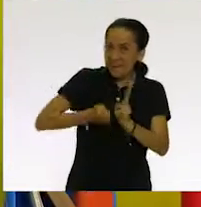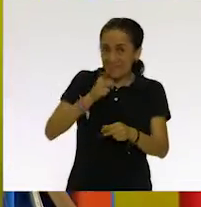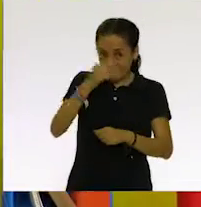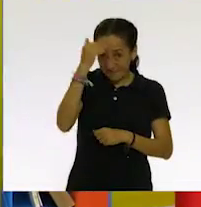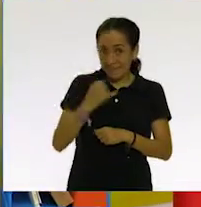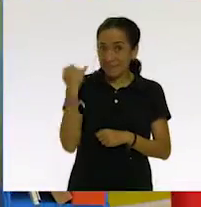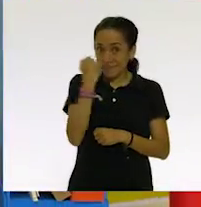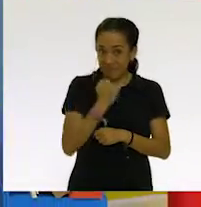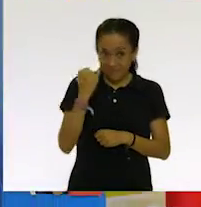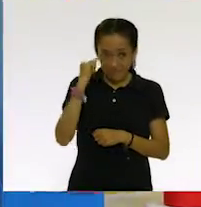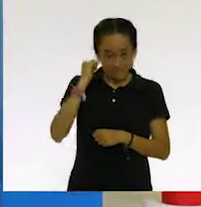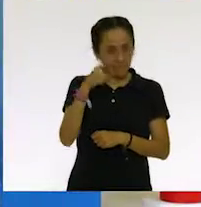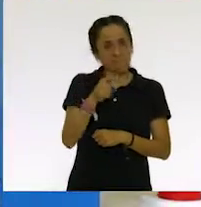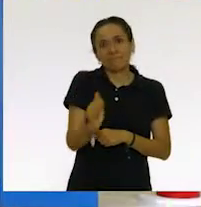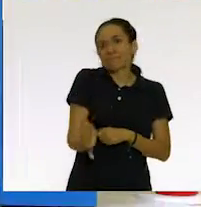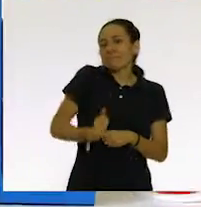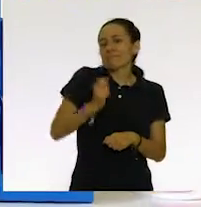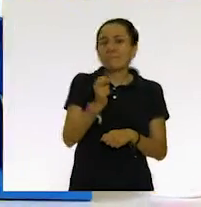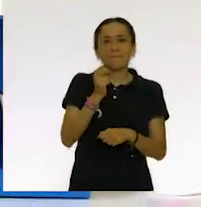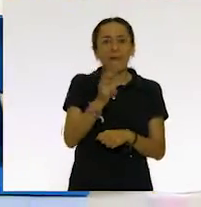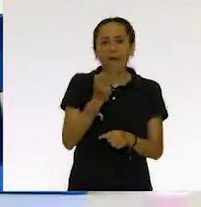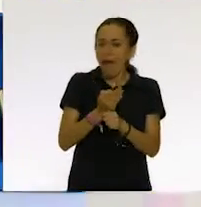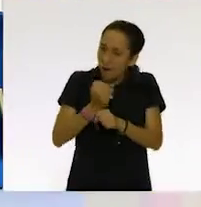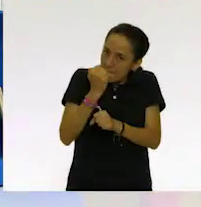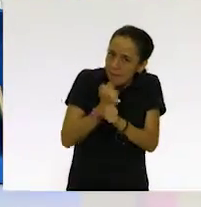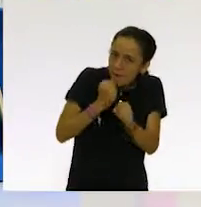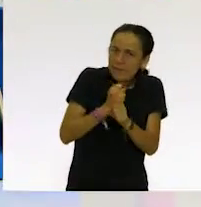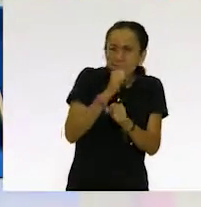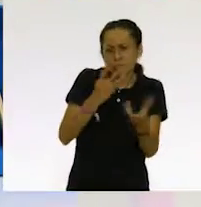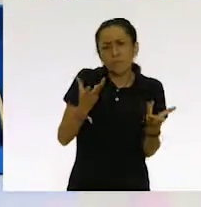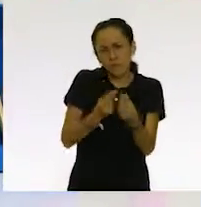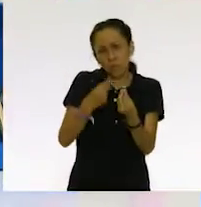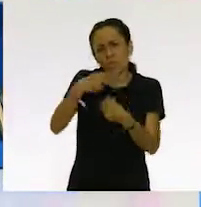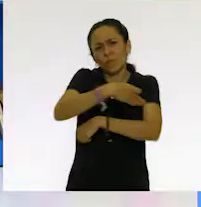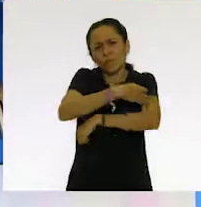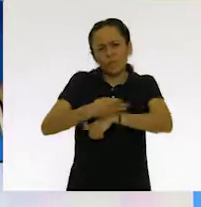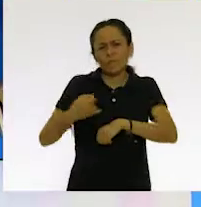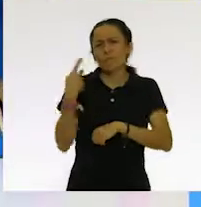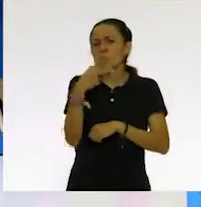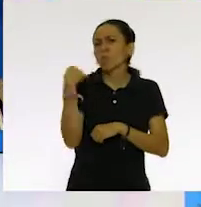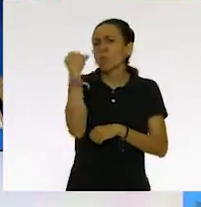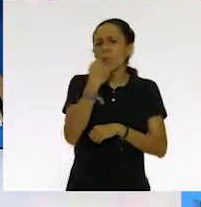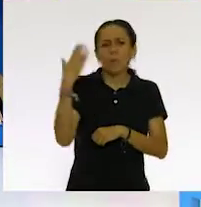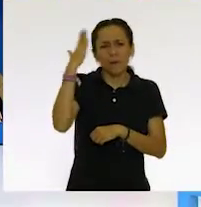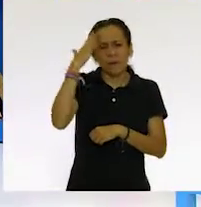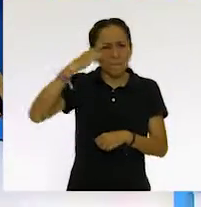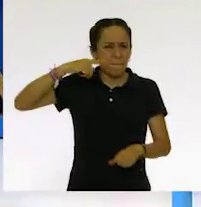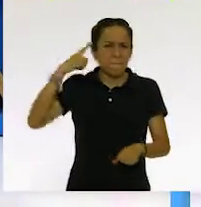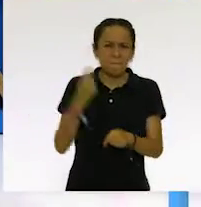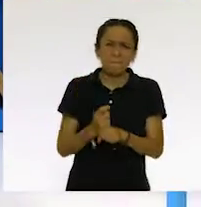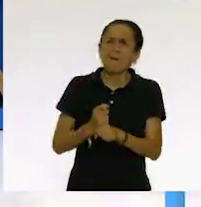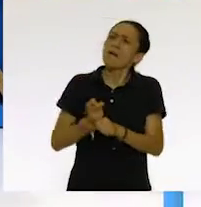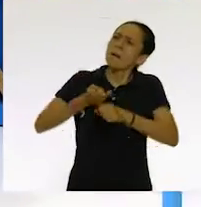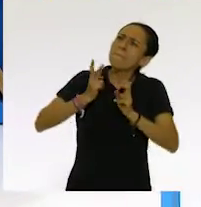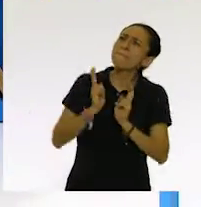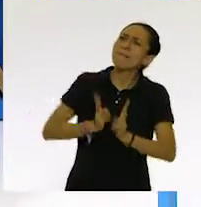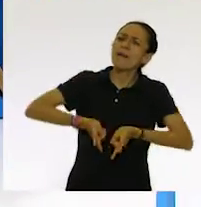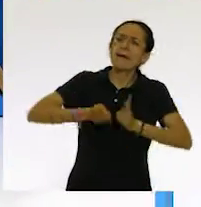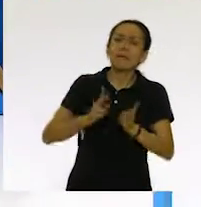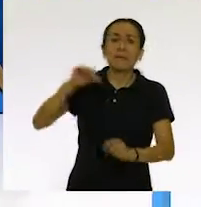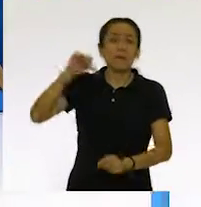para practicarla y platica con tu familia en tu lengua materna. Hemos terminado así con... ¿Cómo es la cueva de un